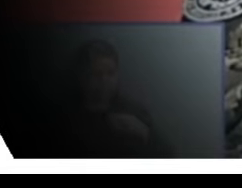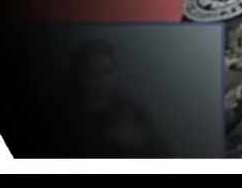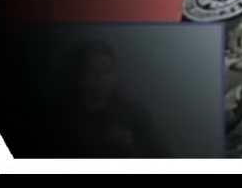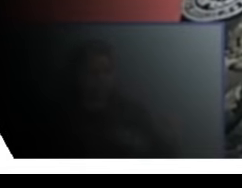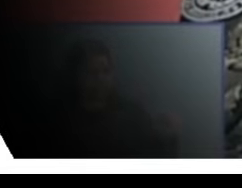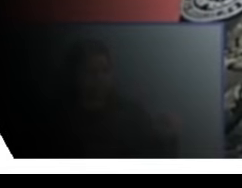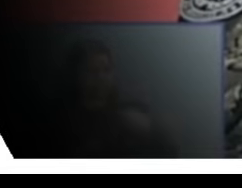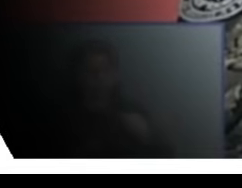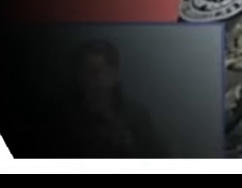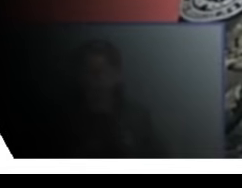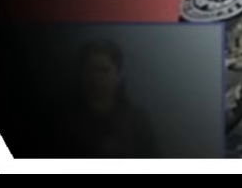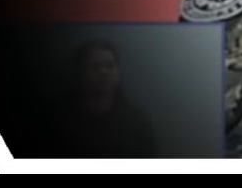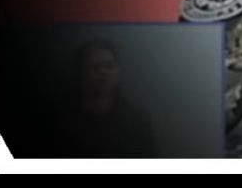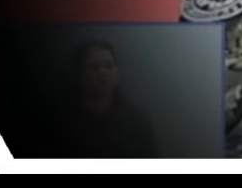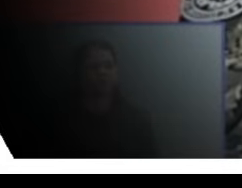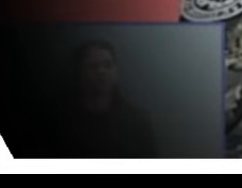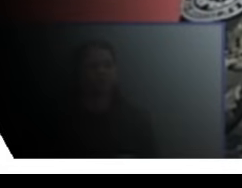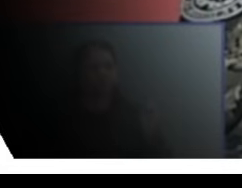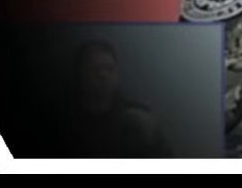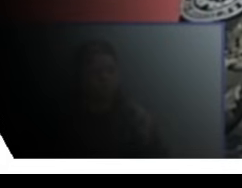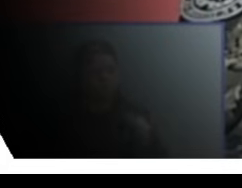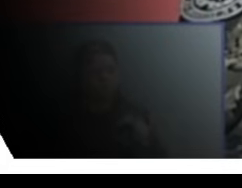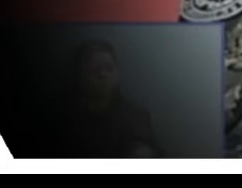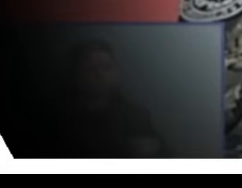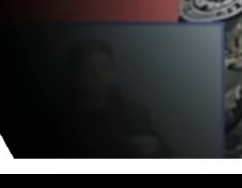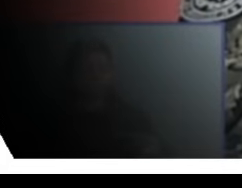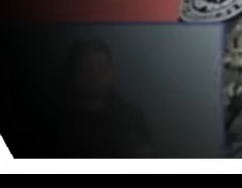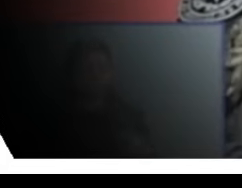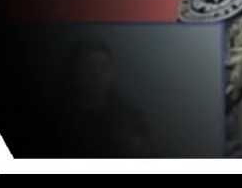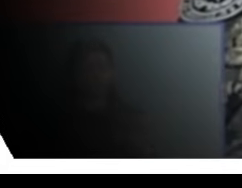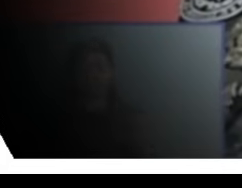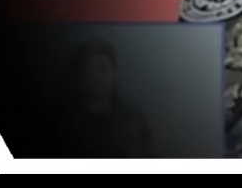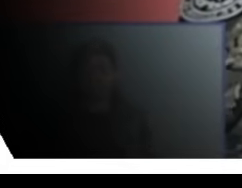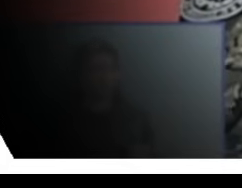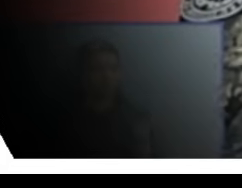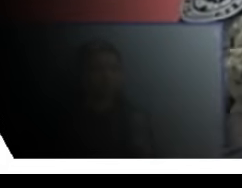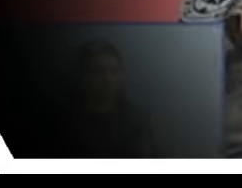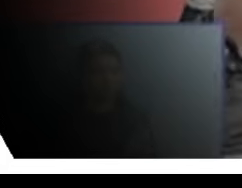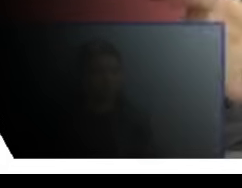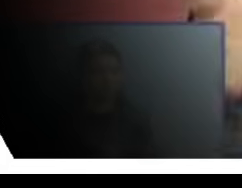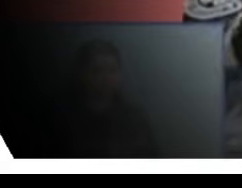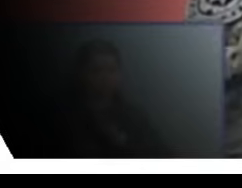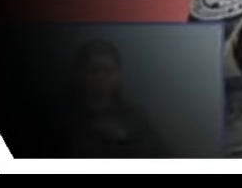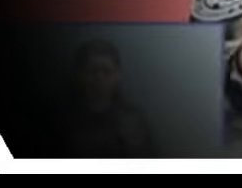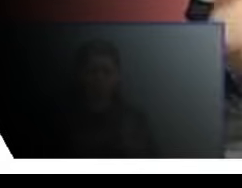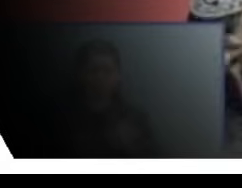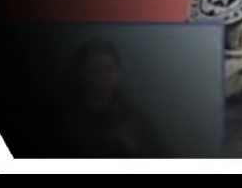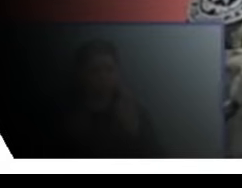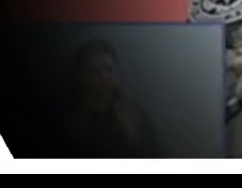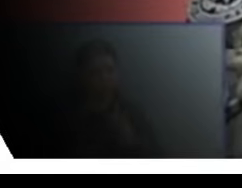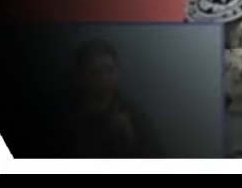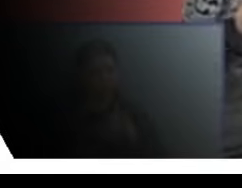académica eso sucede cuando no ha acontecido algo y le preguntan le ponen una situación a